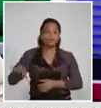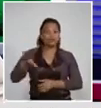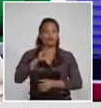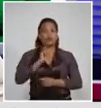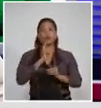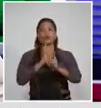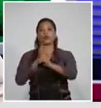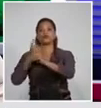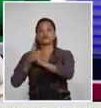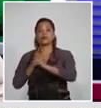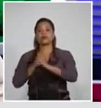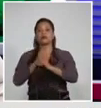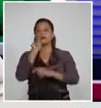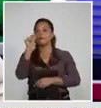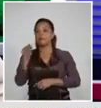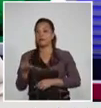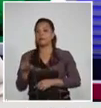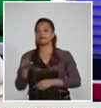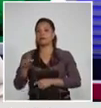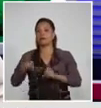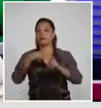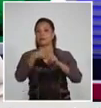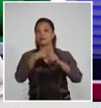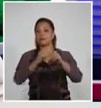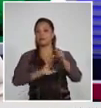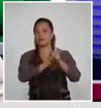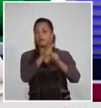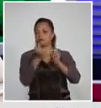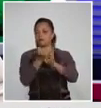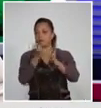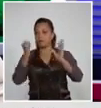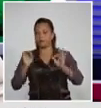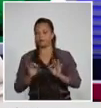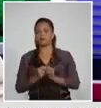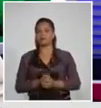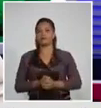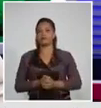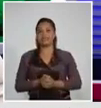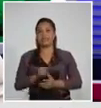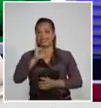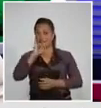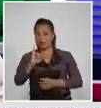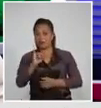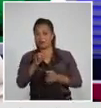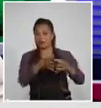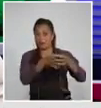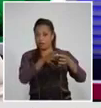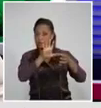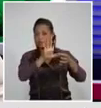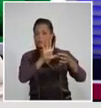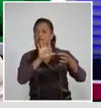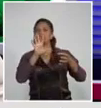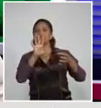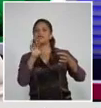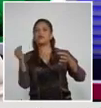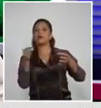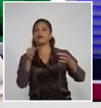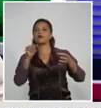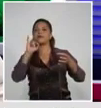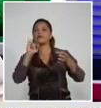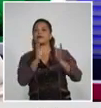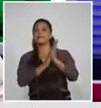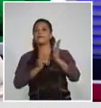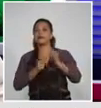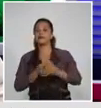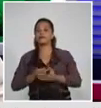de casos positivos ya diagnosticados. Y de esos 6, 5 menores de 6 meses.